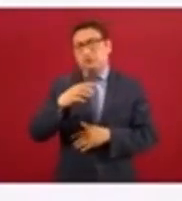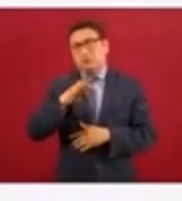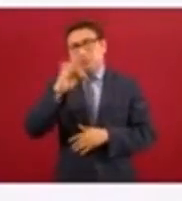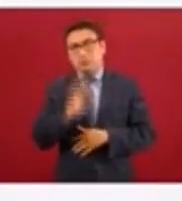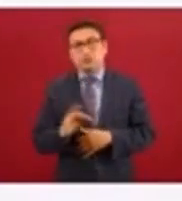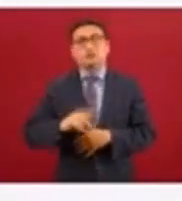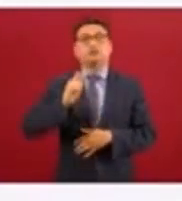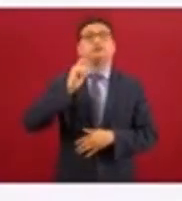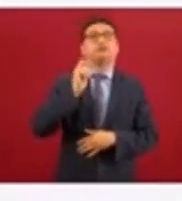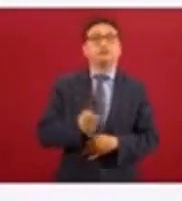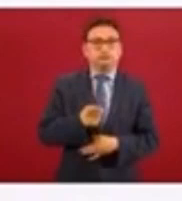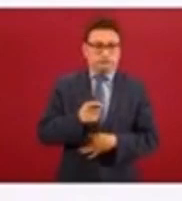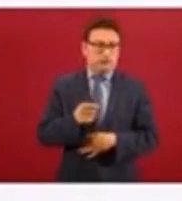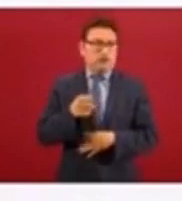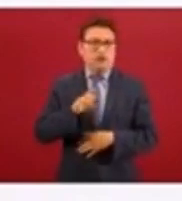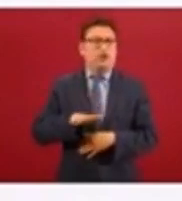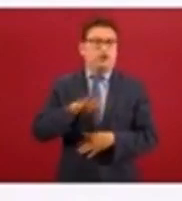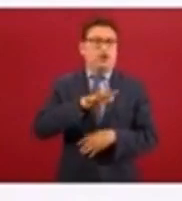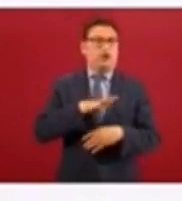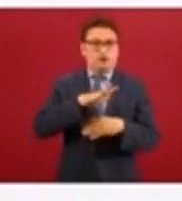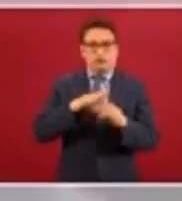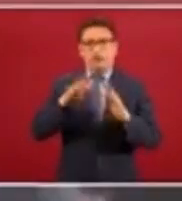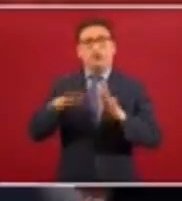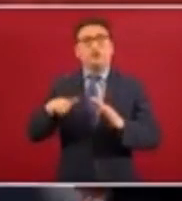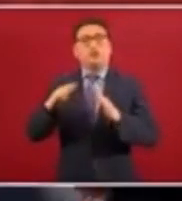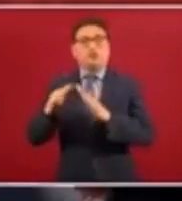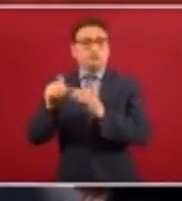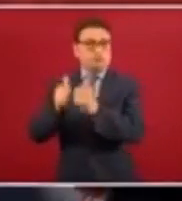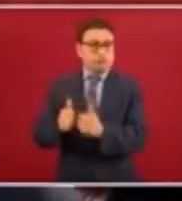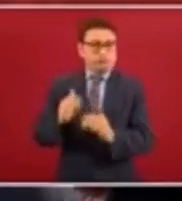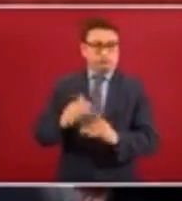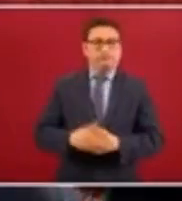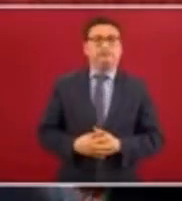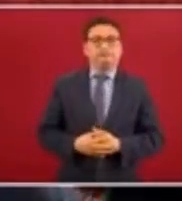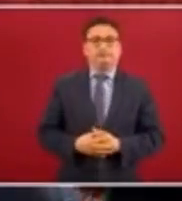prácticamente se encuentra en forma ambulatoria. La siguiente.